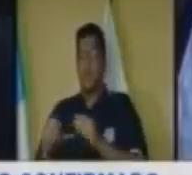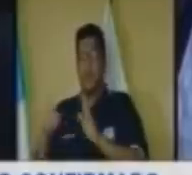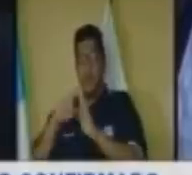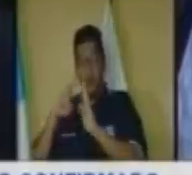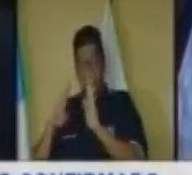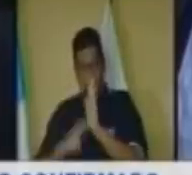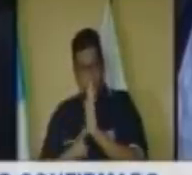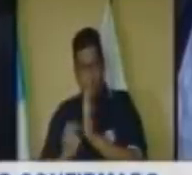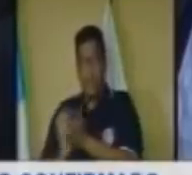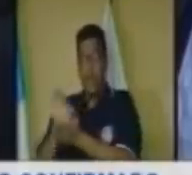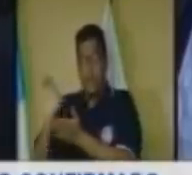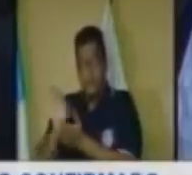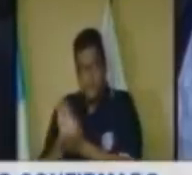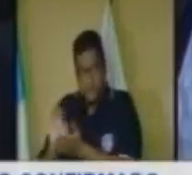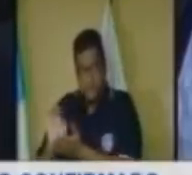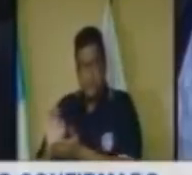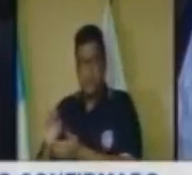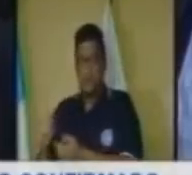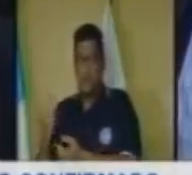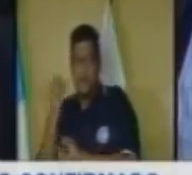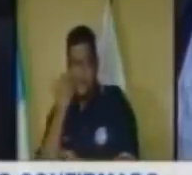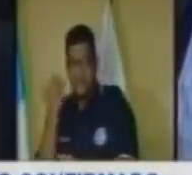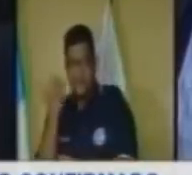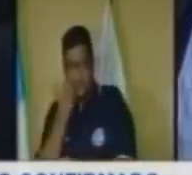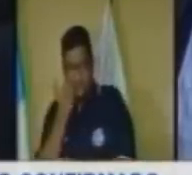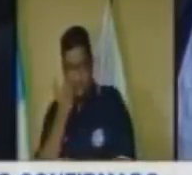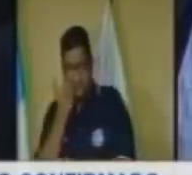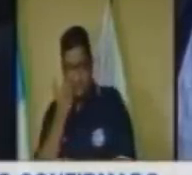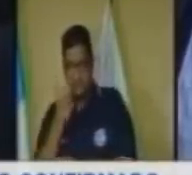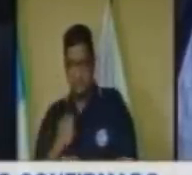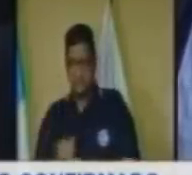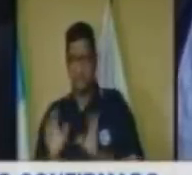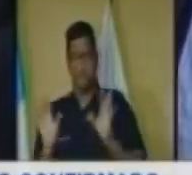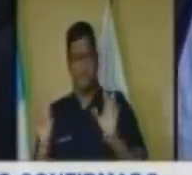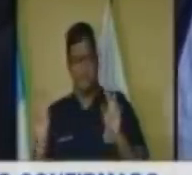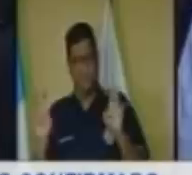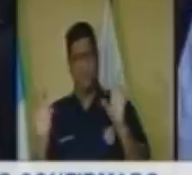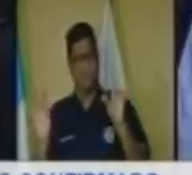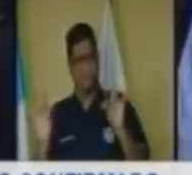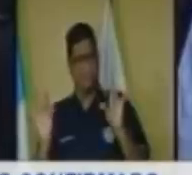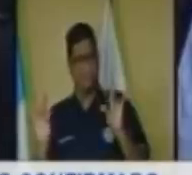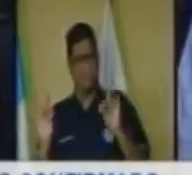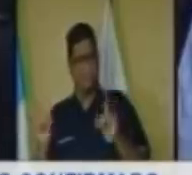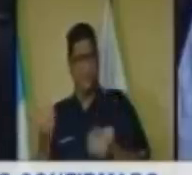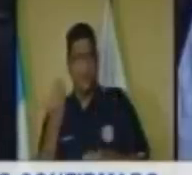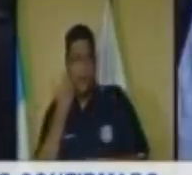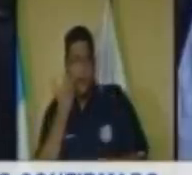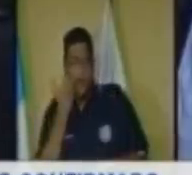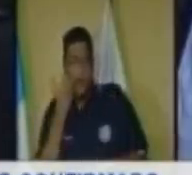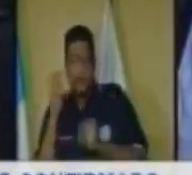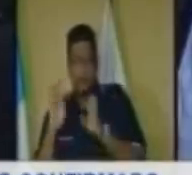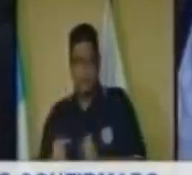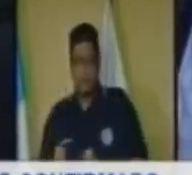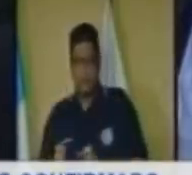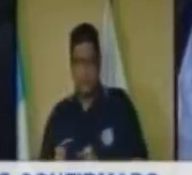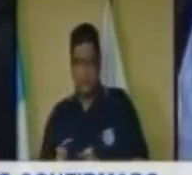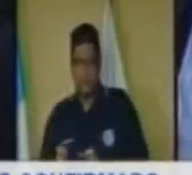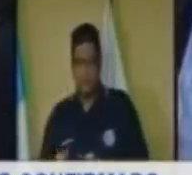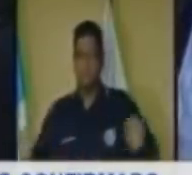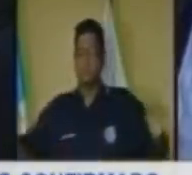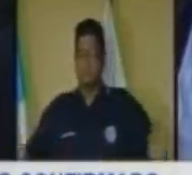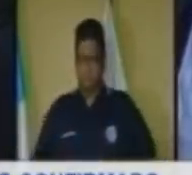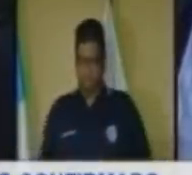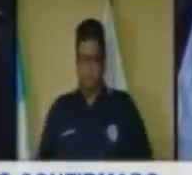de una epidemia susceptible de afectar a los seres humanos será sancionado